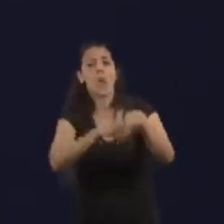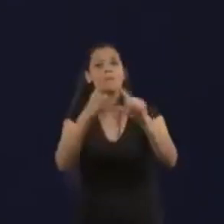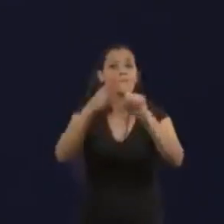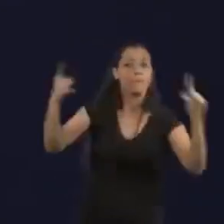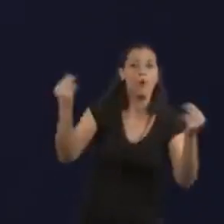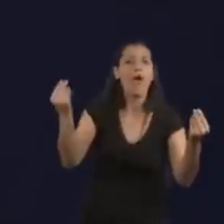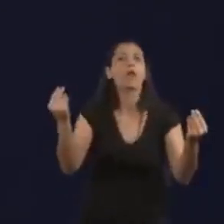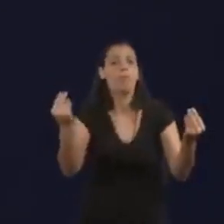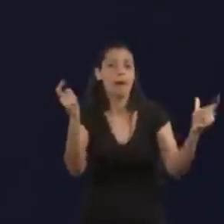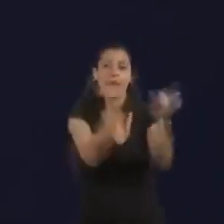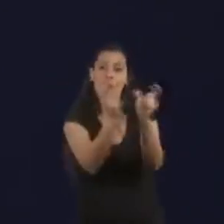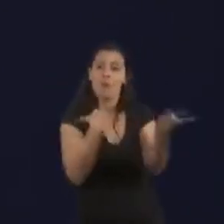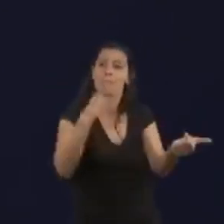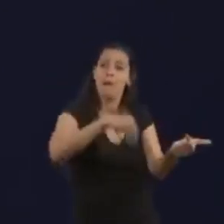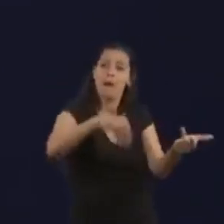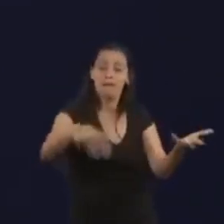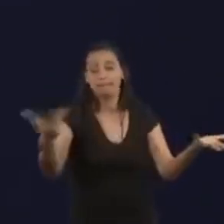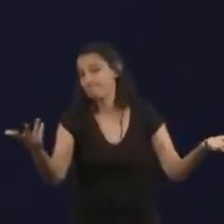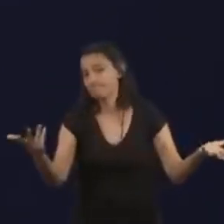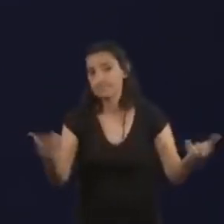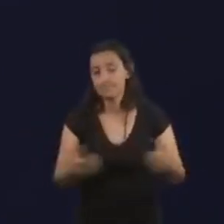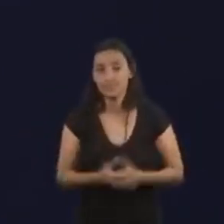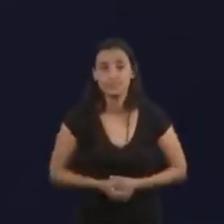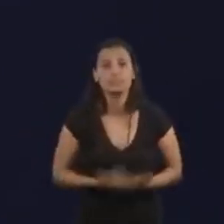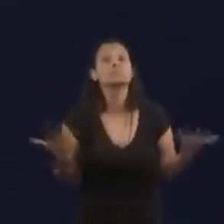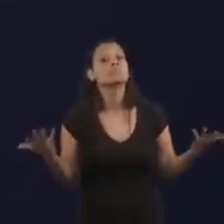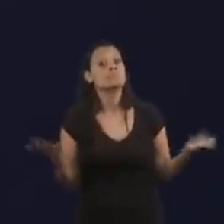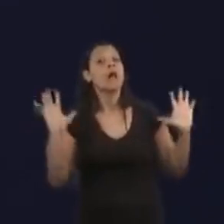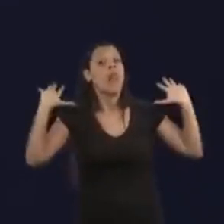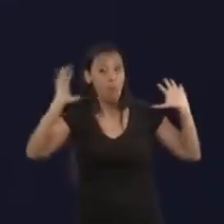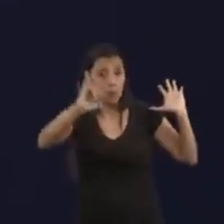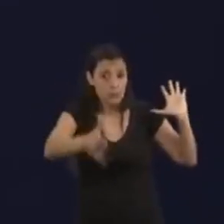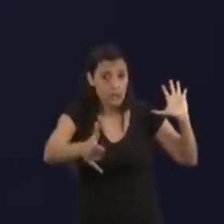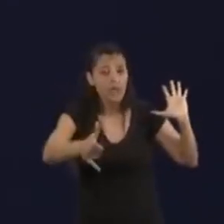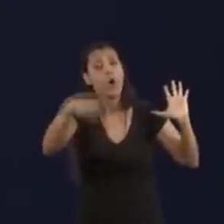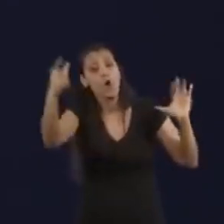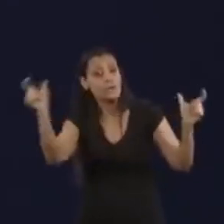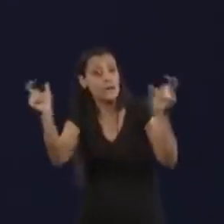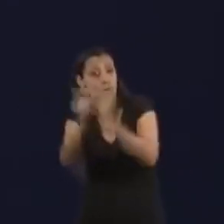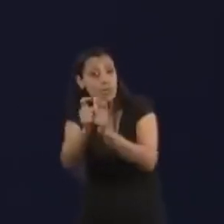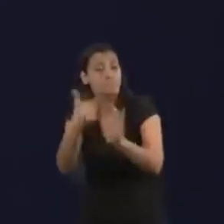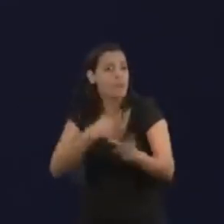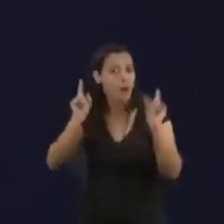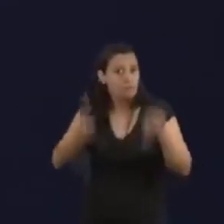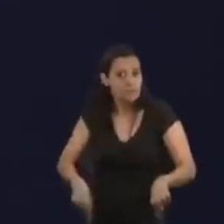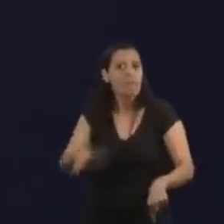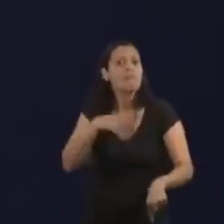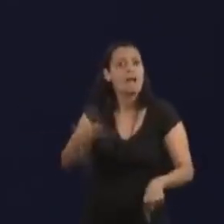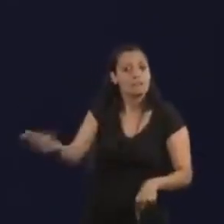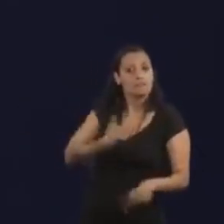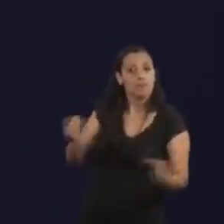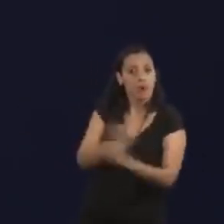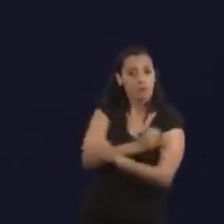otras eh para otras reuniones Pero puede ser que exista alguna reunión que yo no No todavía no esté en